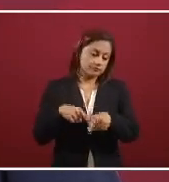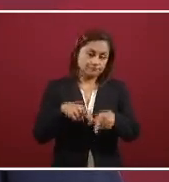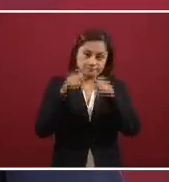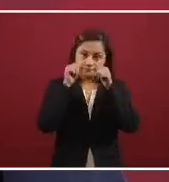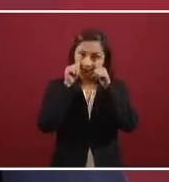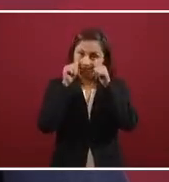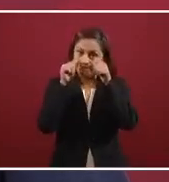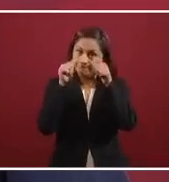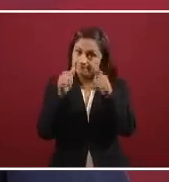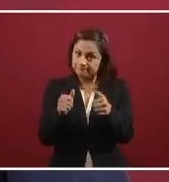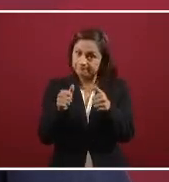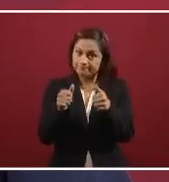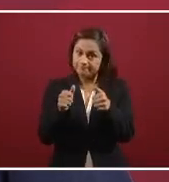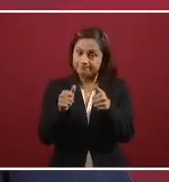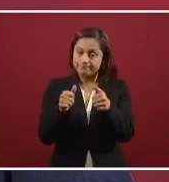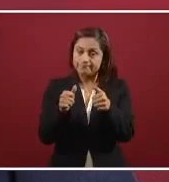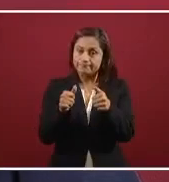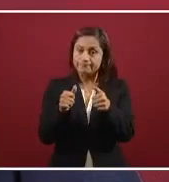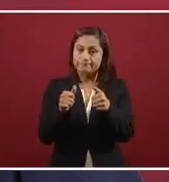esta